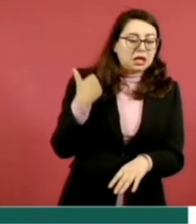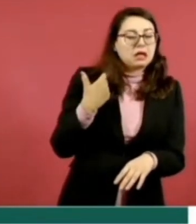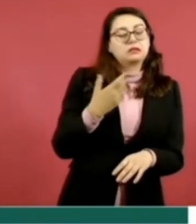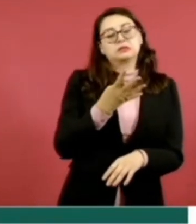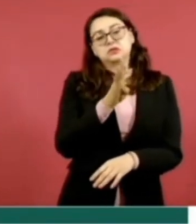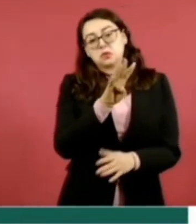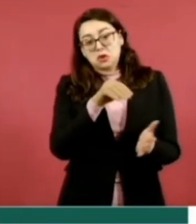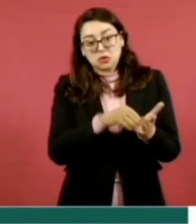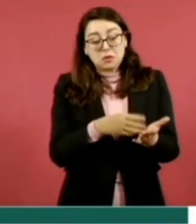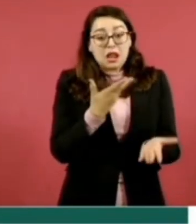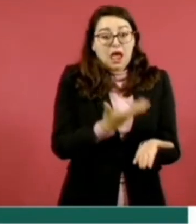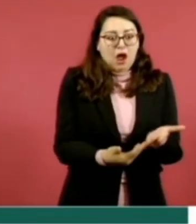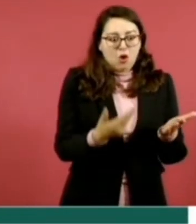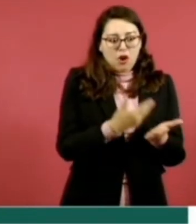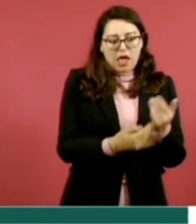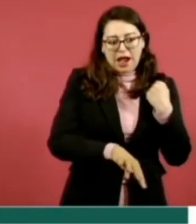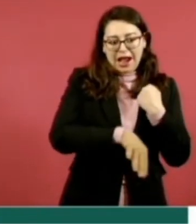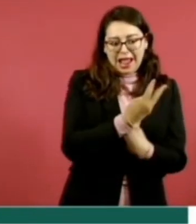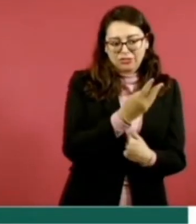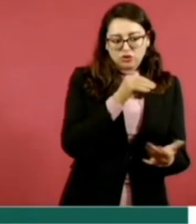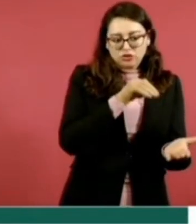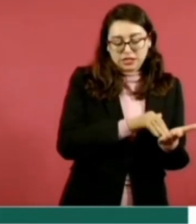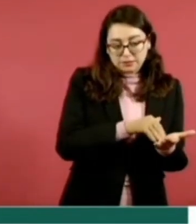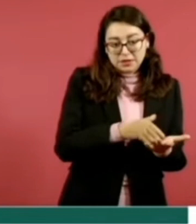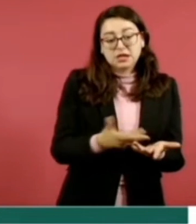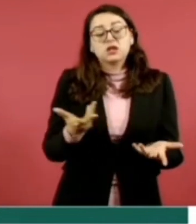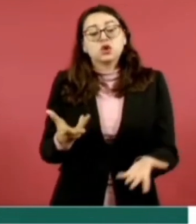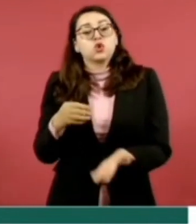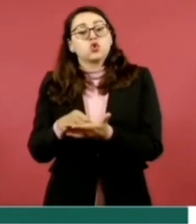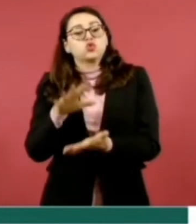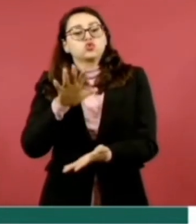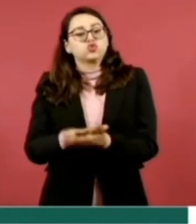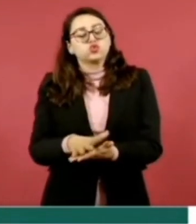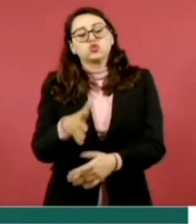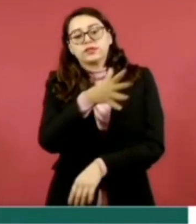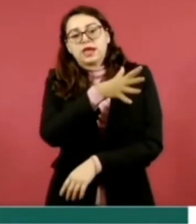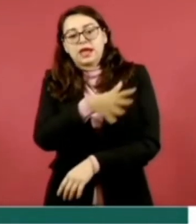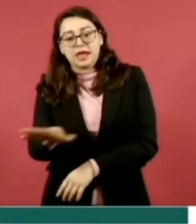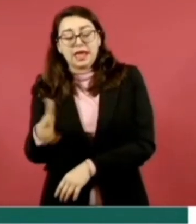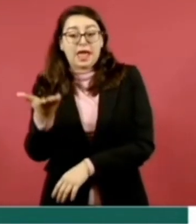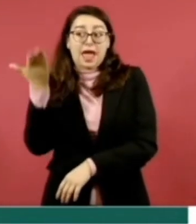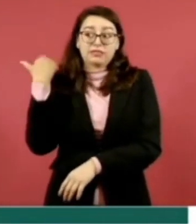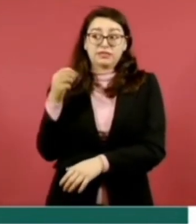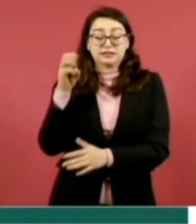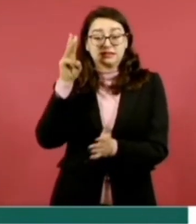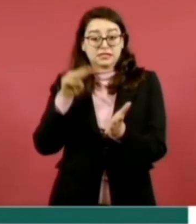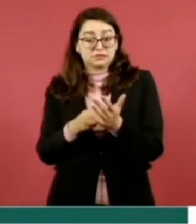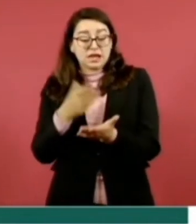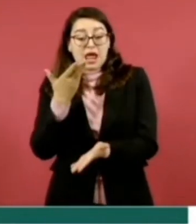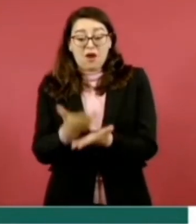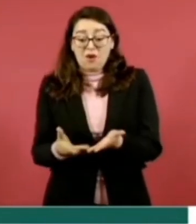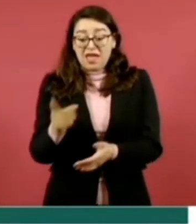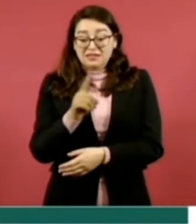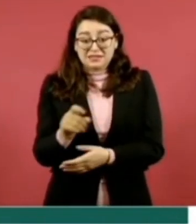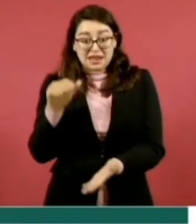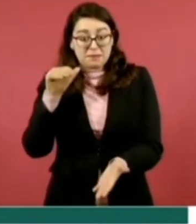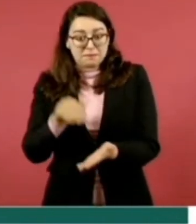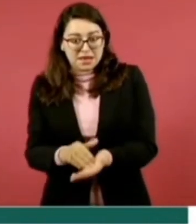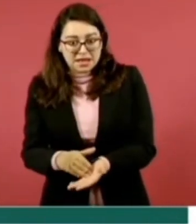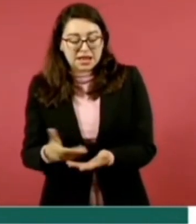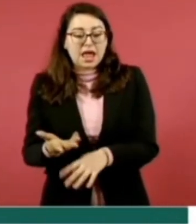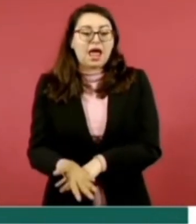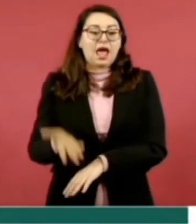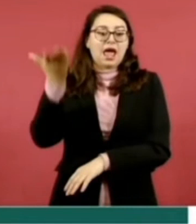hacían 4,200. Las consultas de medicina familiar pasaron de 3,500 a 6,130. Las cirugías